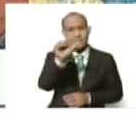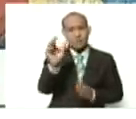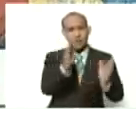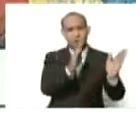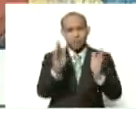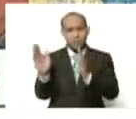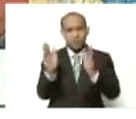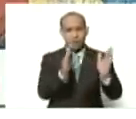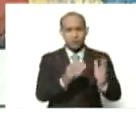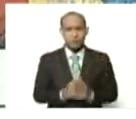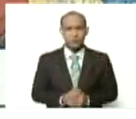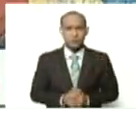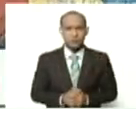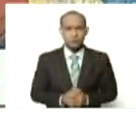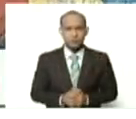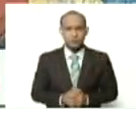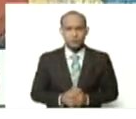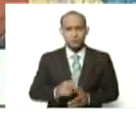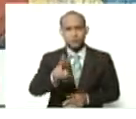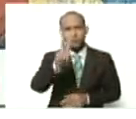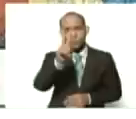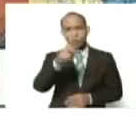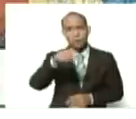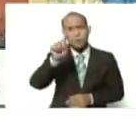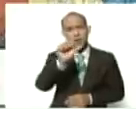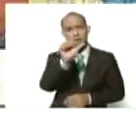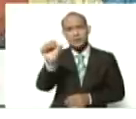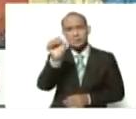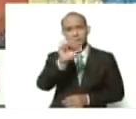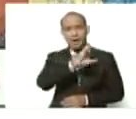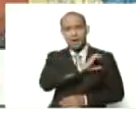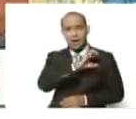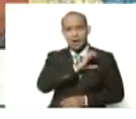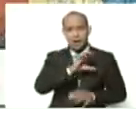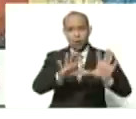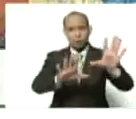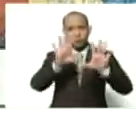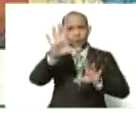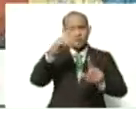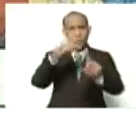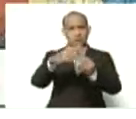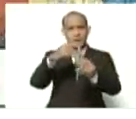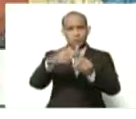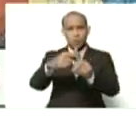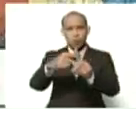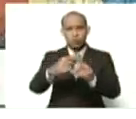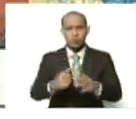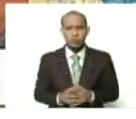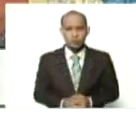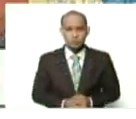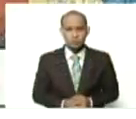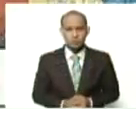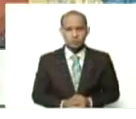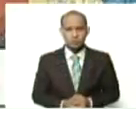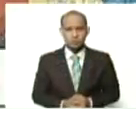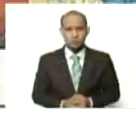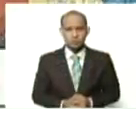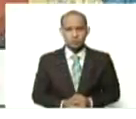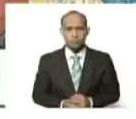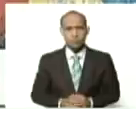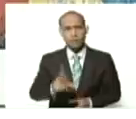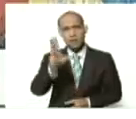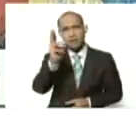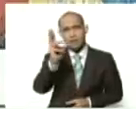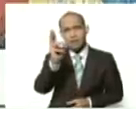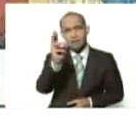marzo. Las dos primeras semanas de enero tuvimos 15 casos activos por 100.000 habitantes. La